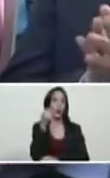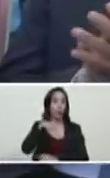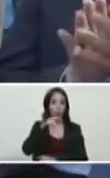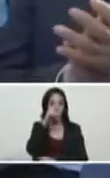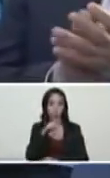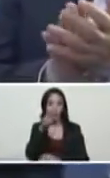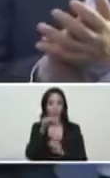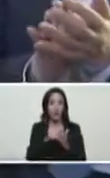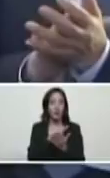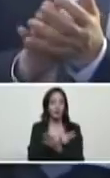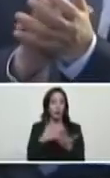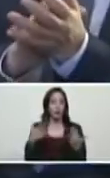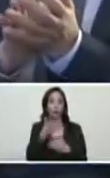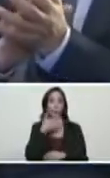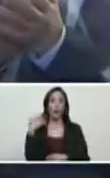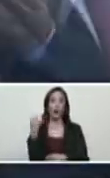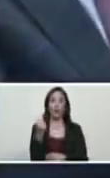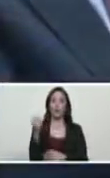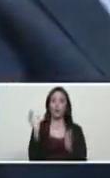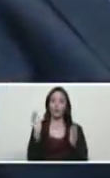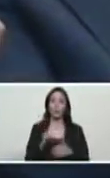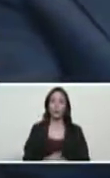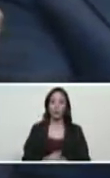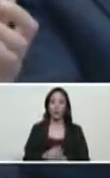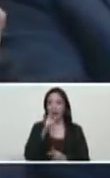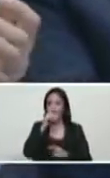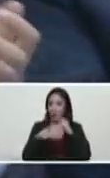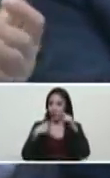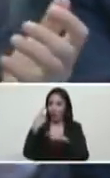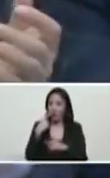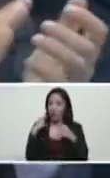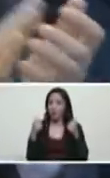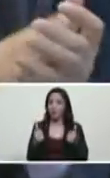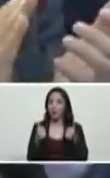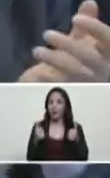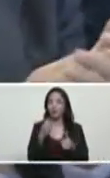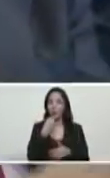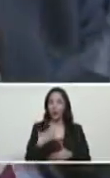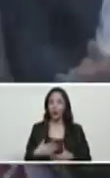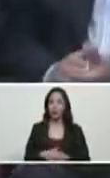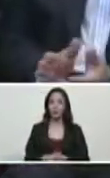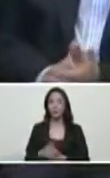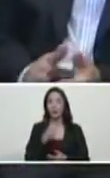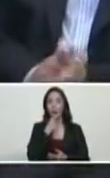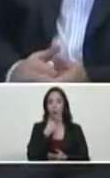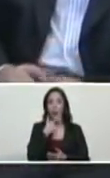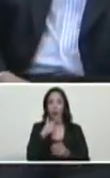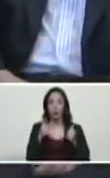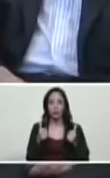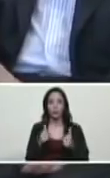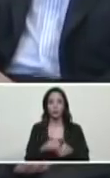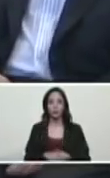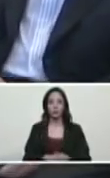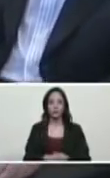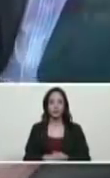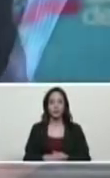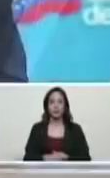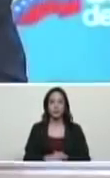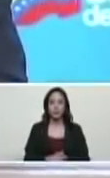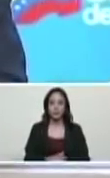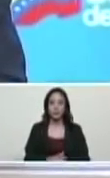año. Viene bueno el año 2019, viene bueno, viene bonito. Y